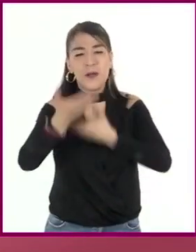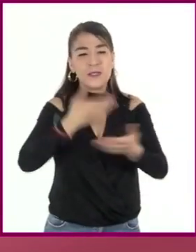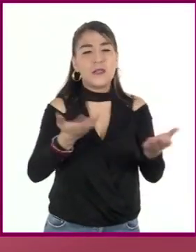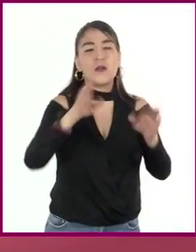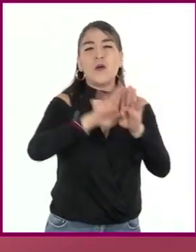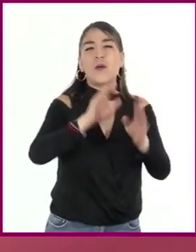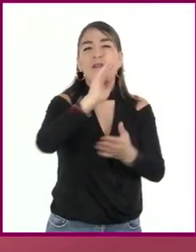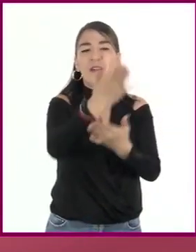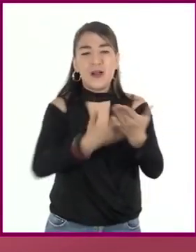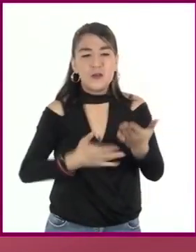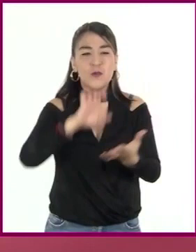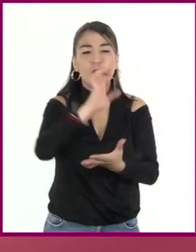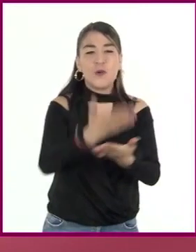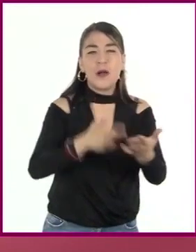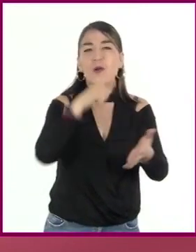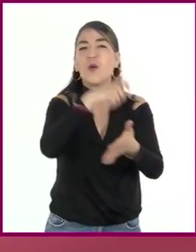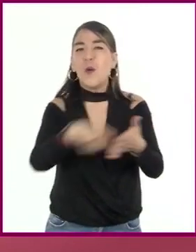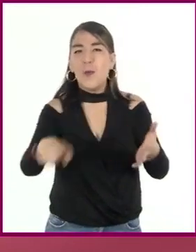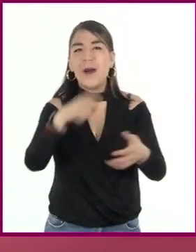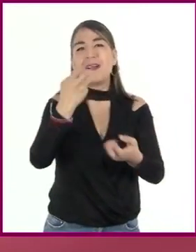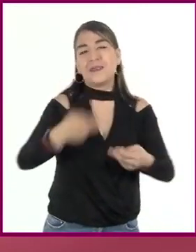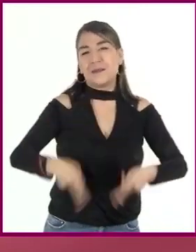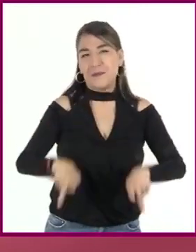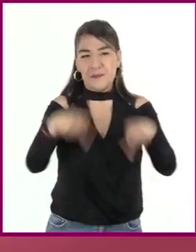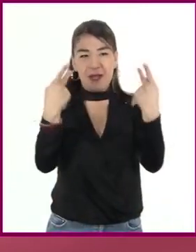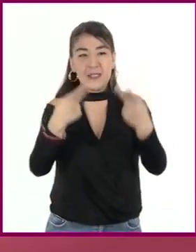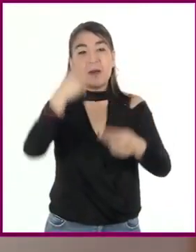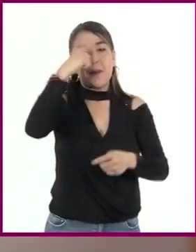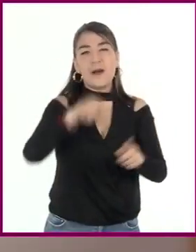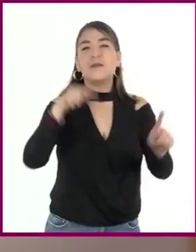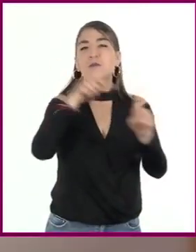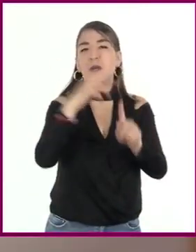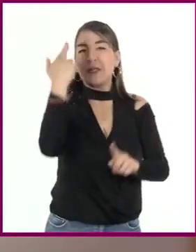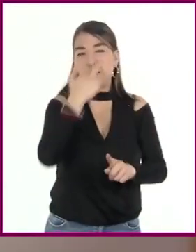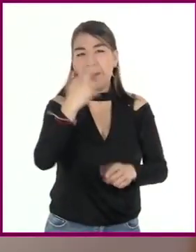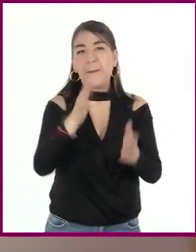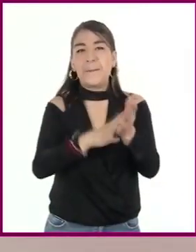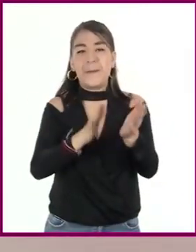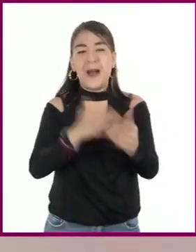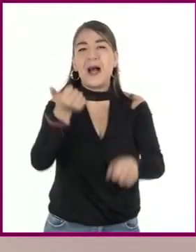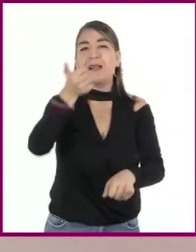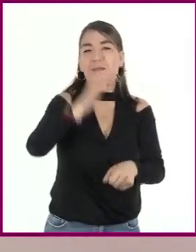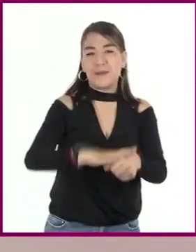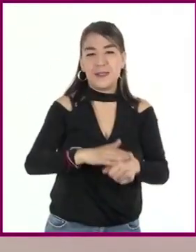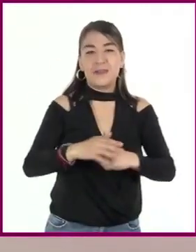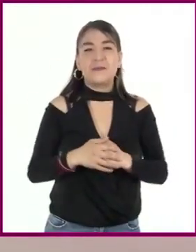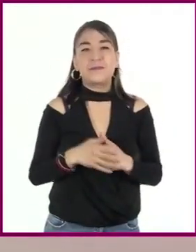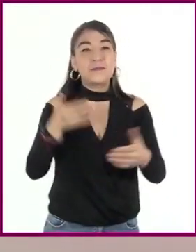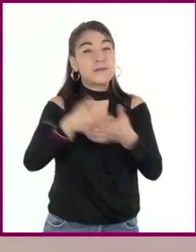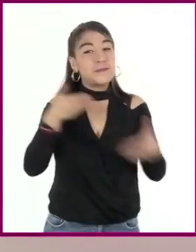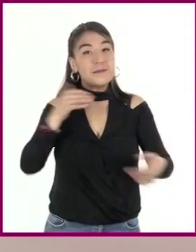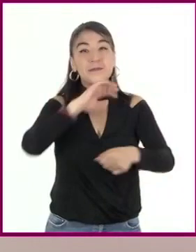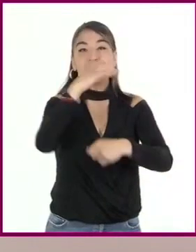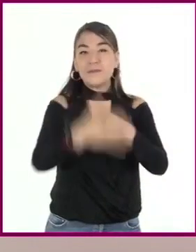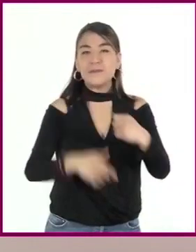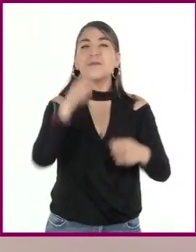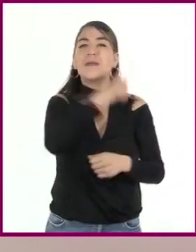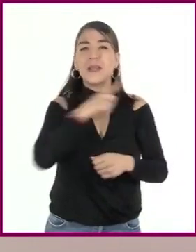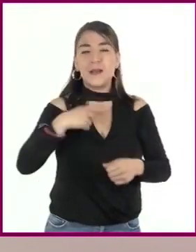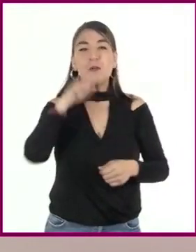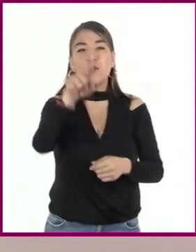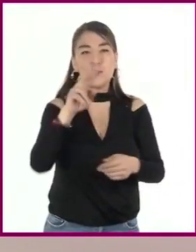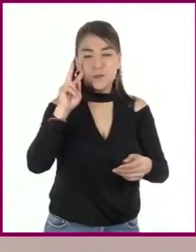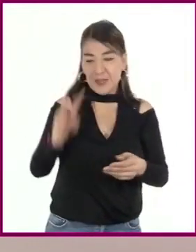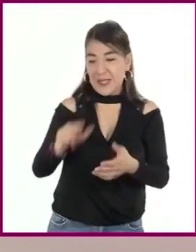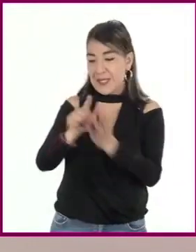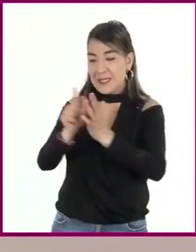o contratos de compraventa, con el propósito de revisar documentos administrativos. Antes de terminar, les recomiendo acudir a sus libros